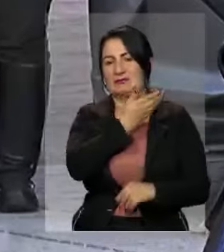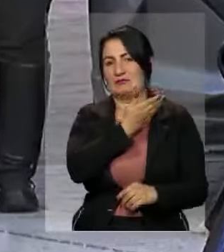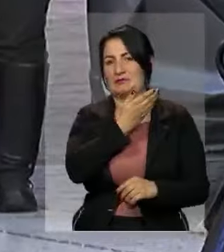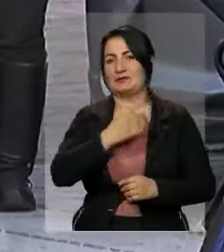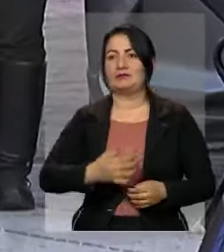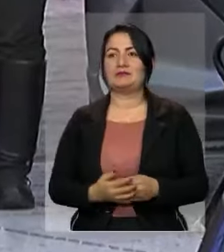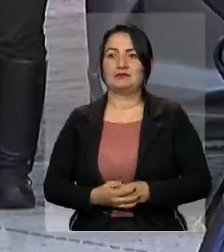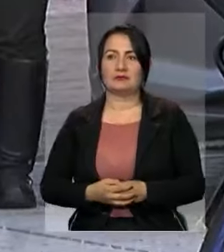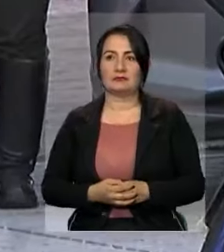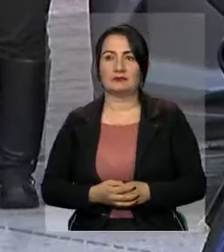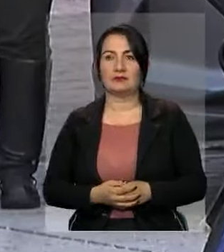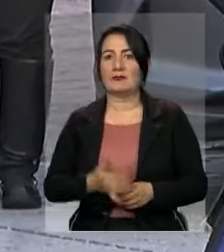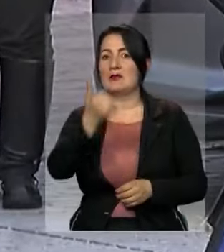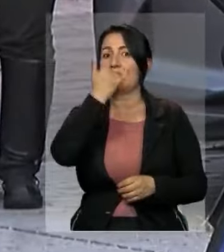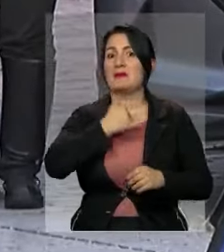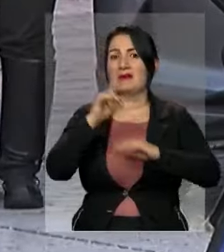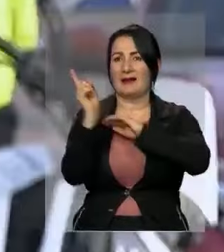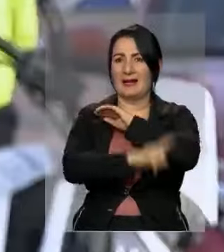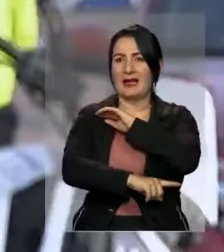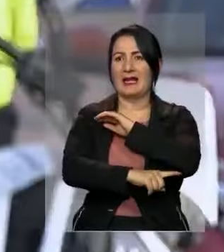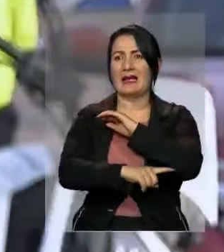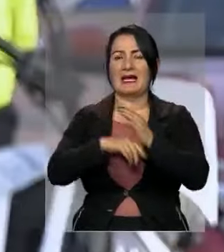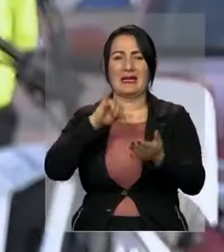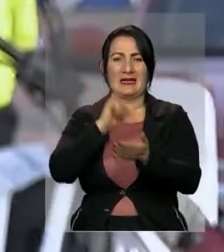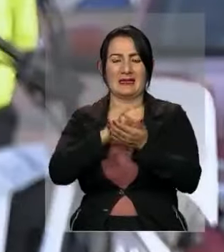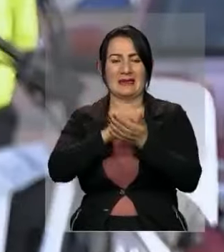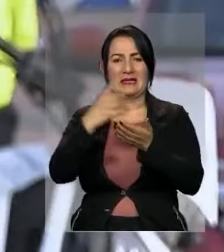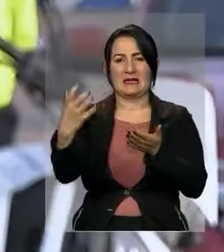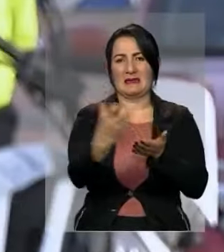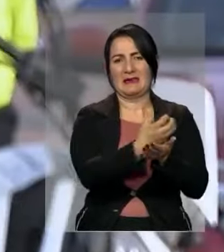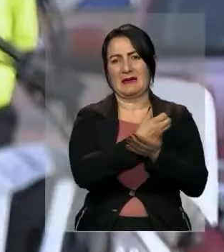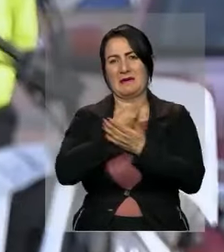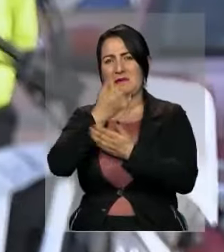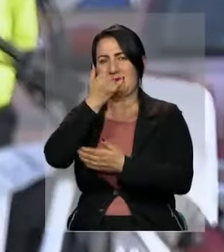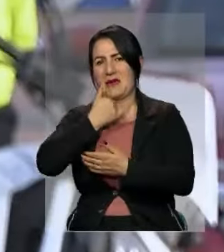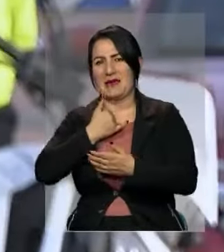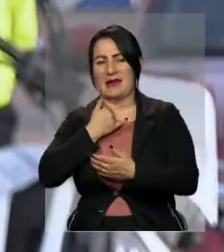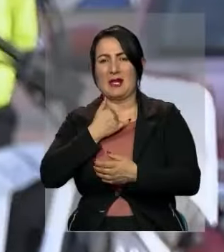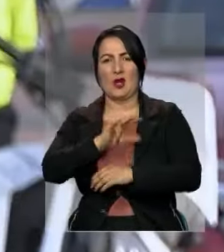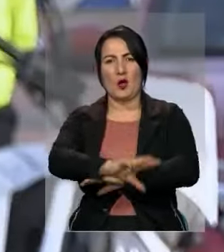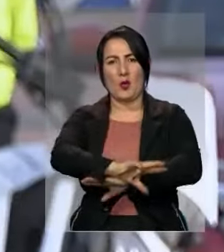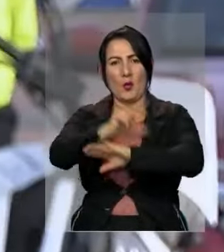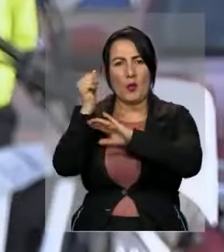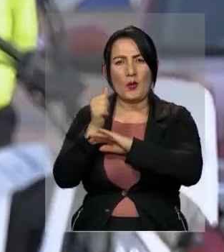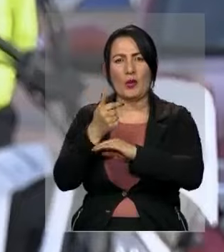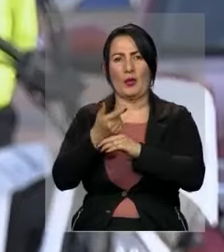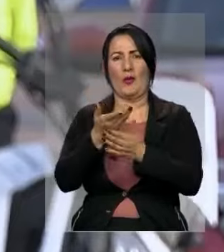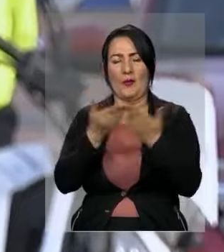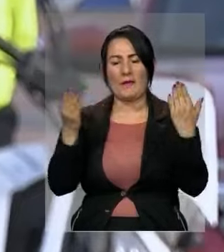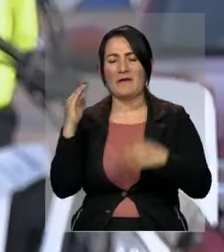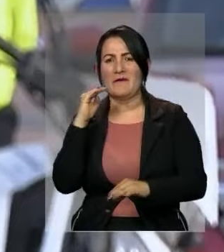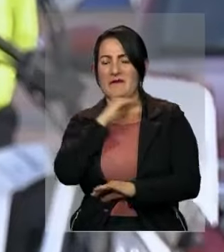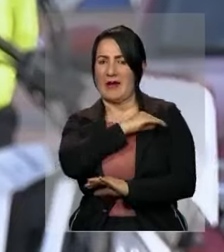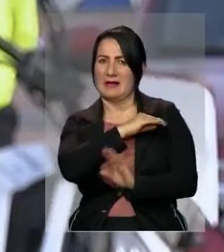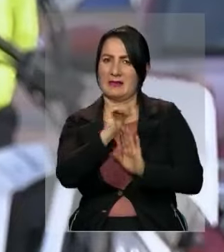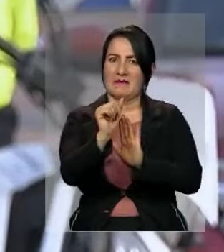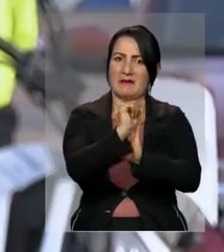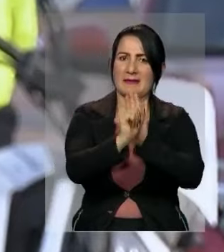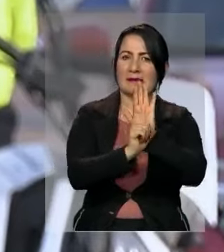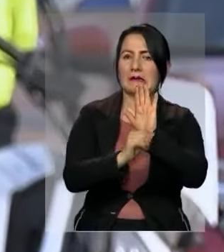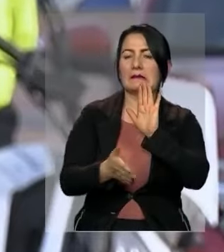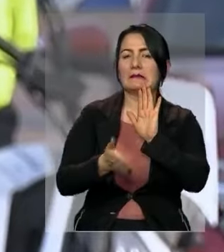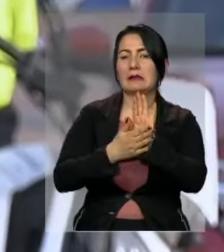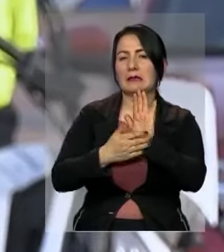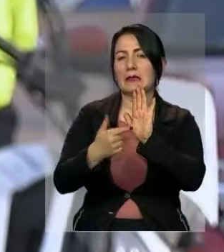robados. Estos delitos que tienen que ver desde la misma receptación, desde el mismo hurto, desde la misma falsedad marcaria. Y es